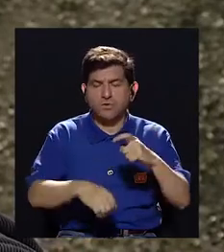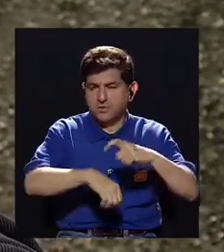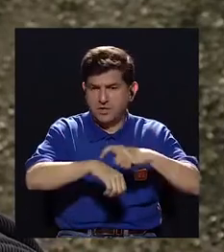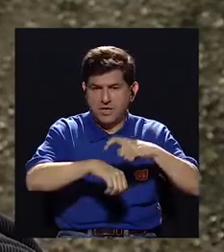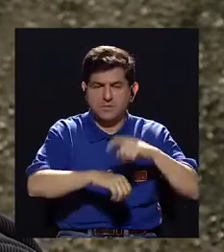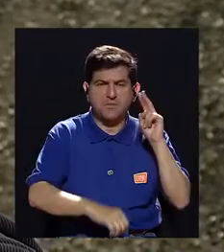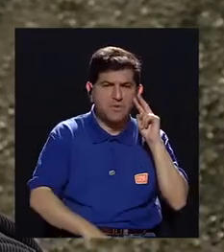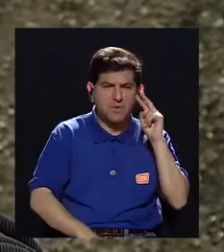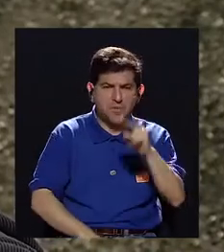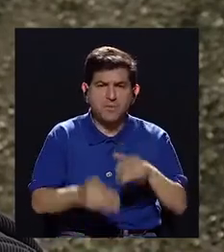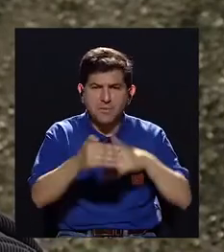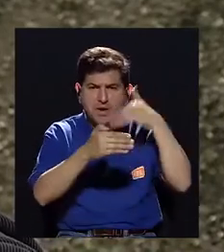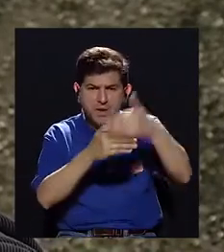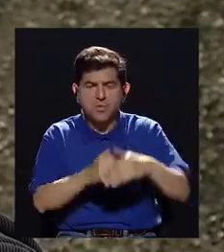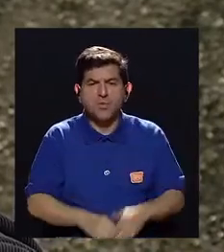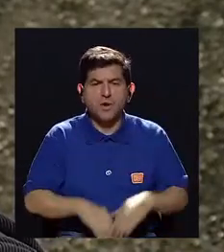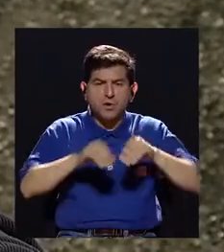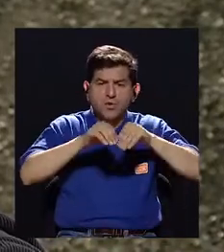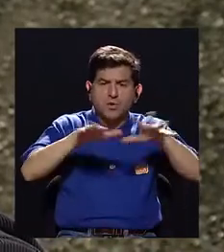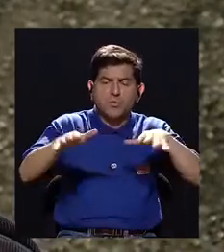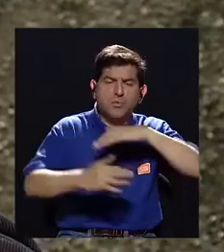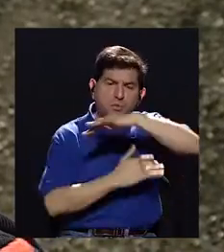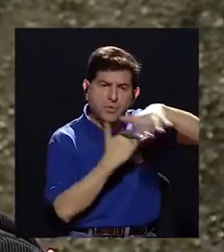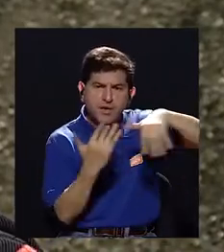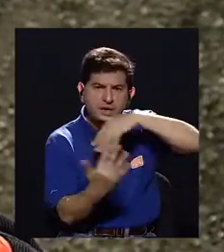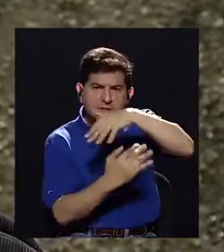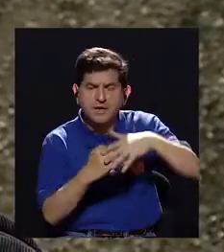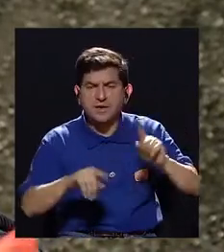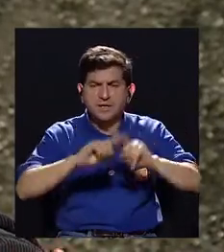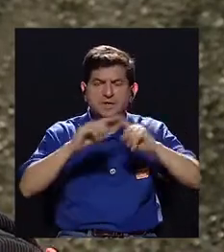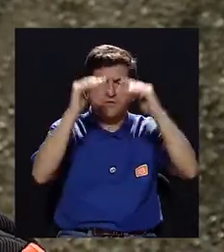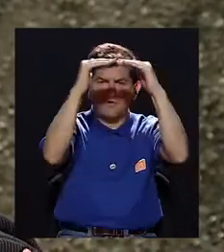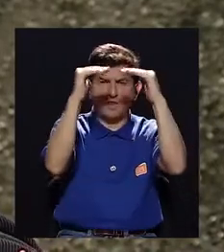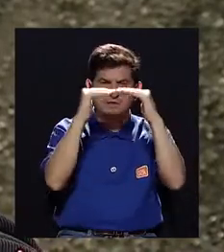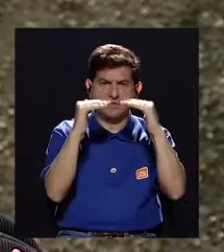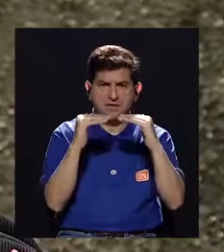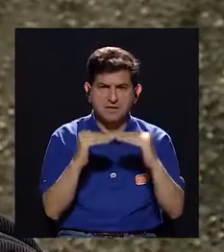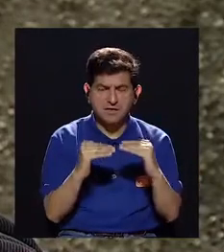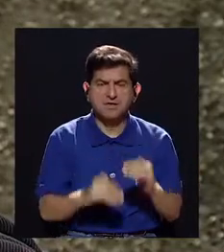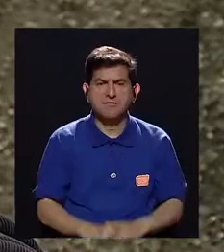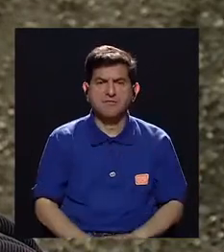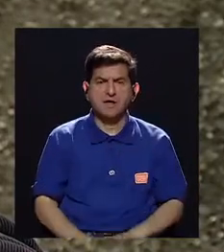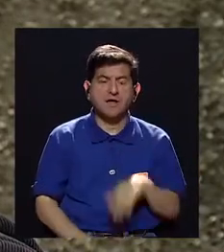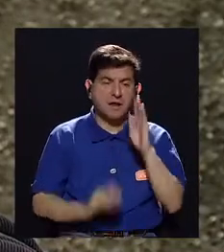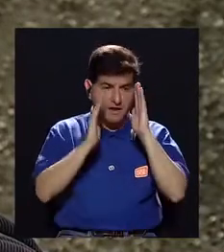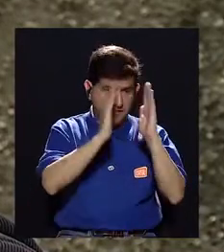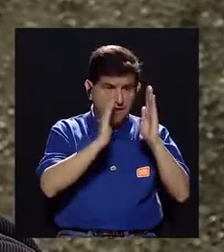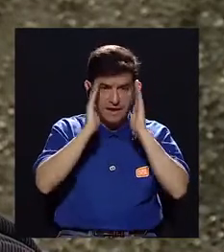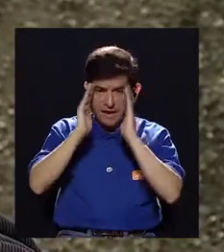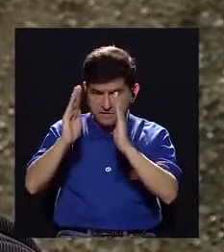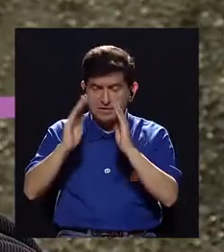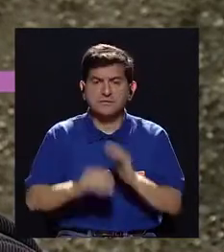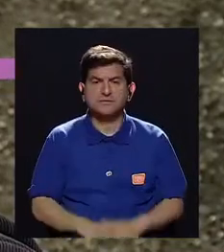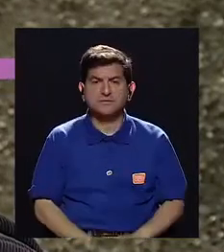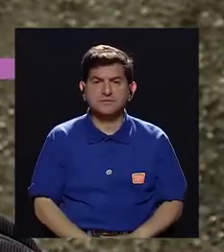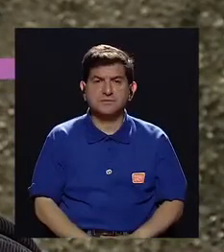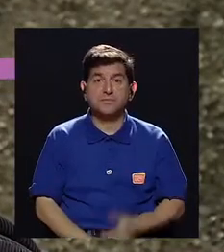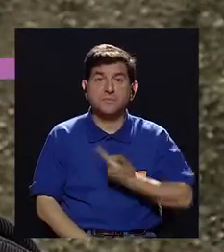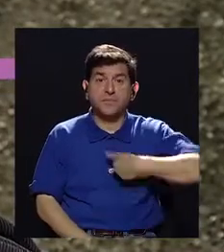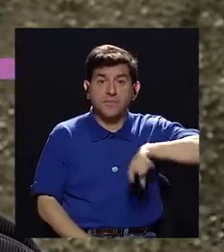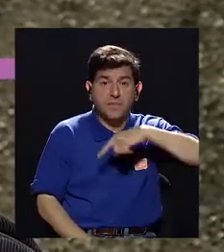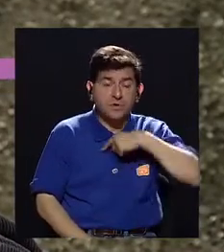y en muy poco tiempo se va a ver el alcance de interacción en los niveles, ¿verdad?, de que llamamos niveles de atención. Esto